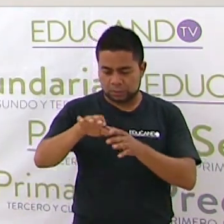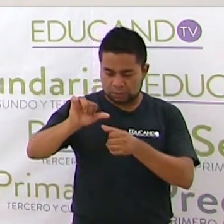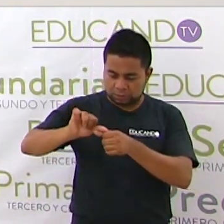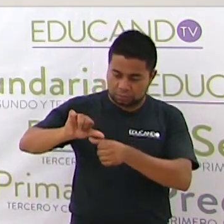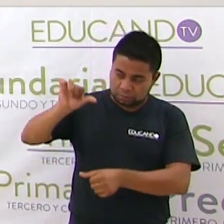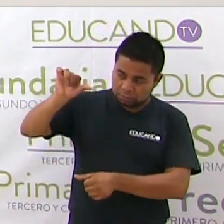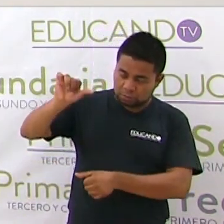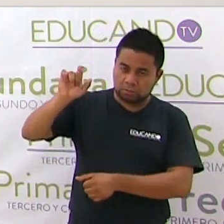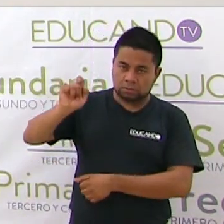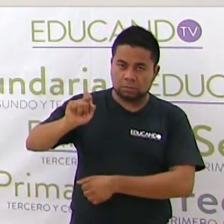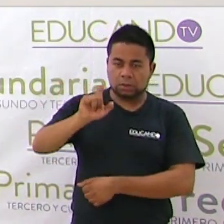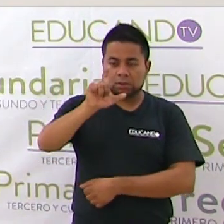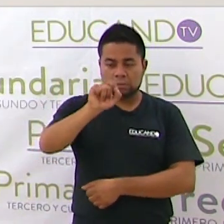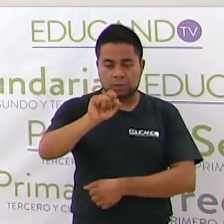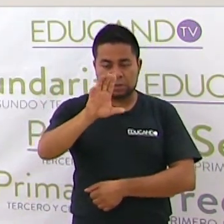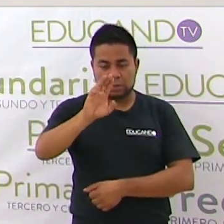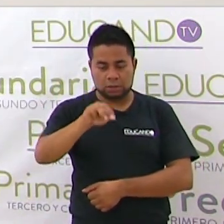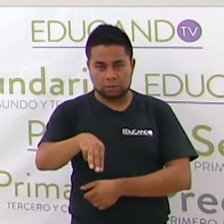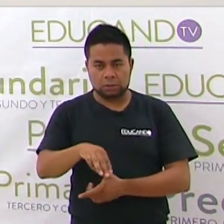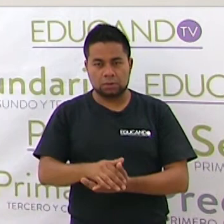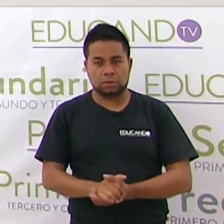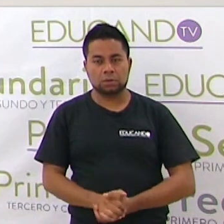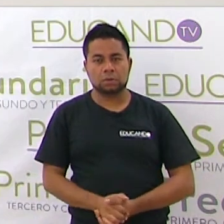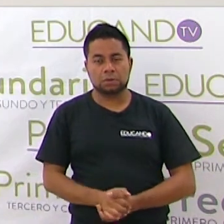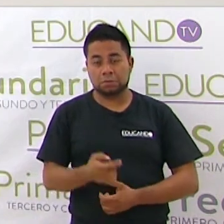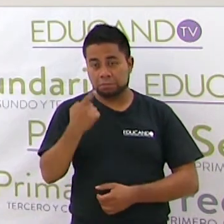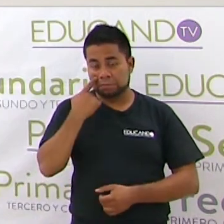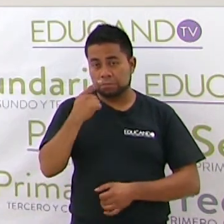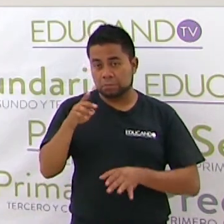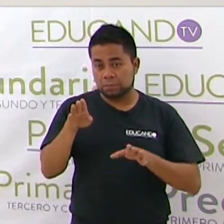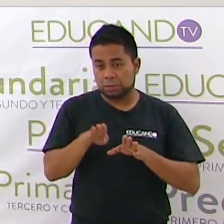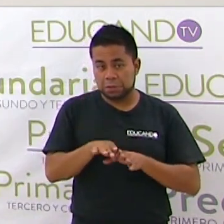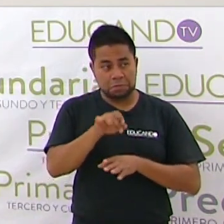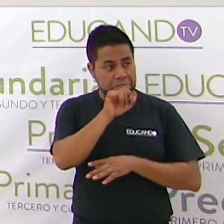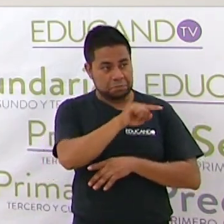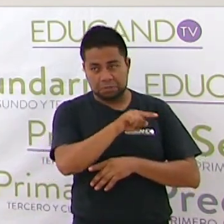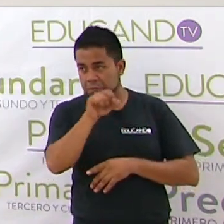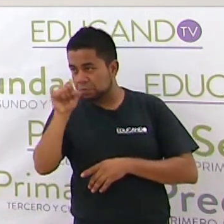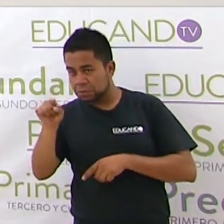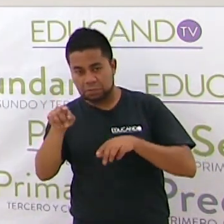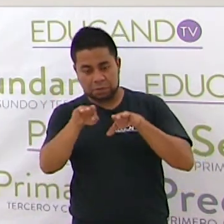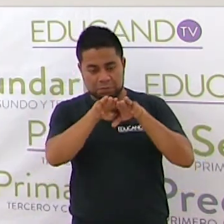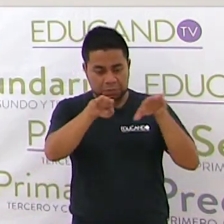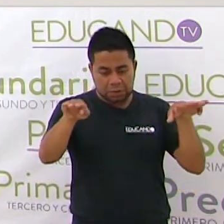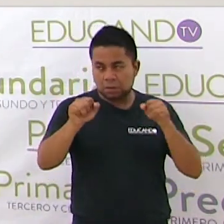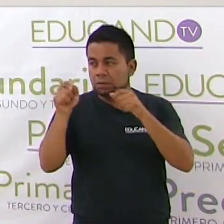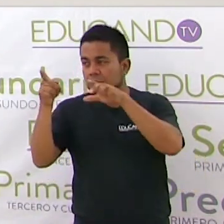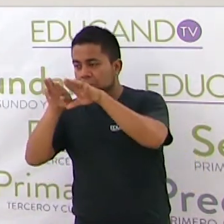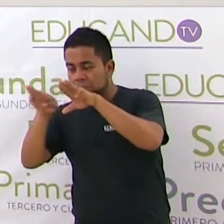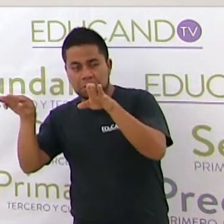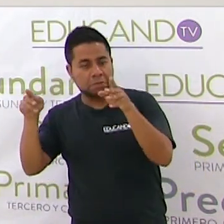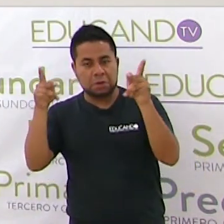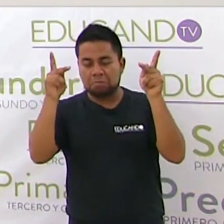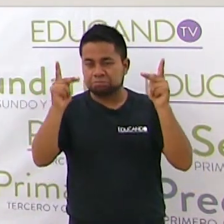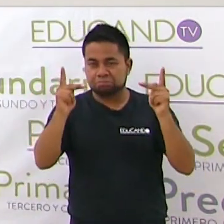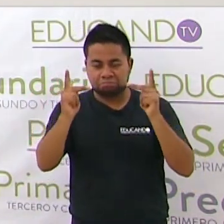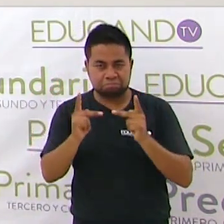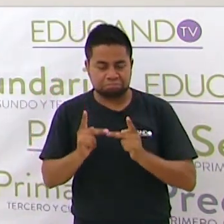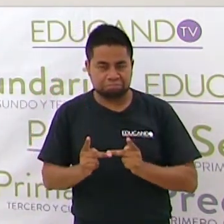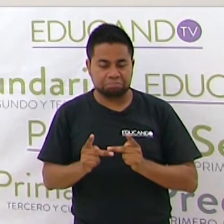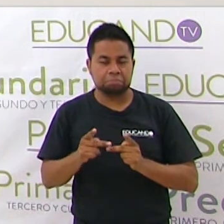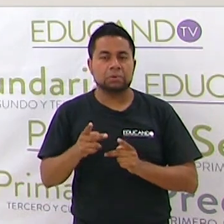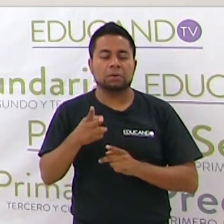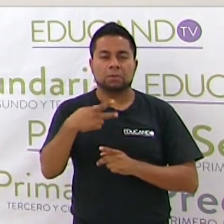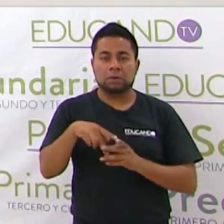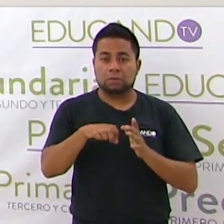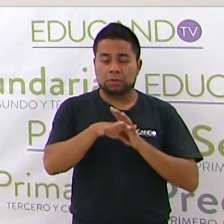es 20 centímetros. Se fijan que estamos trabajando con las mismas medidas, 20 centímetros, nada más que